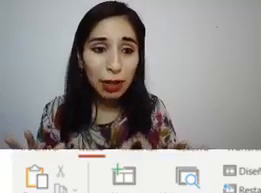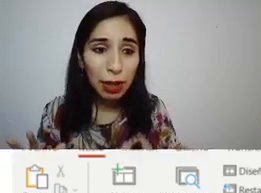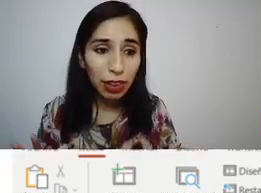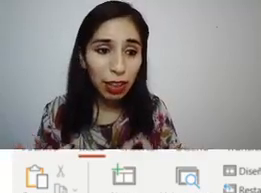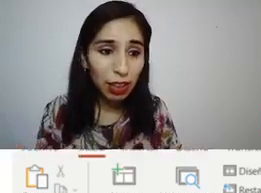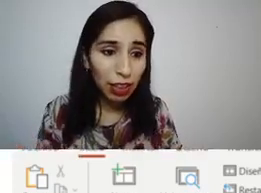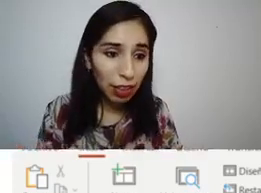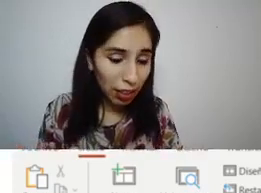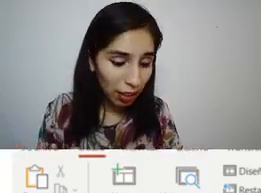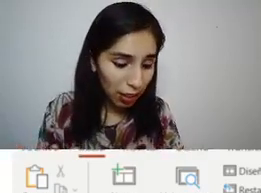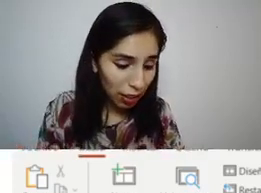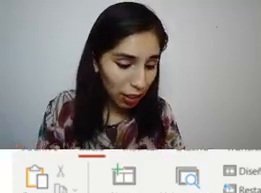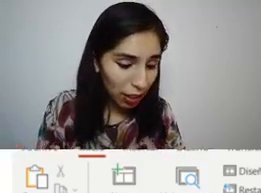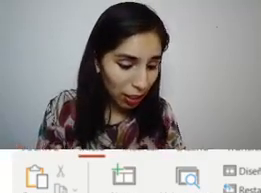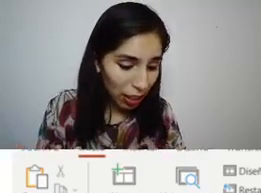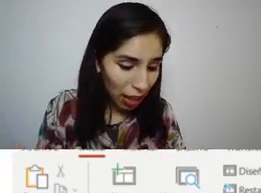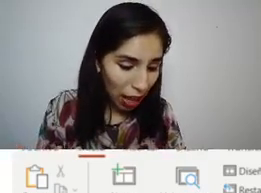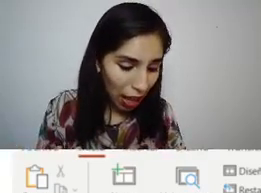excelentemente